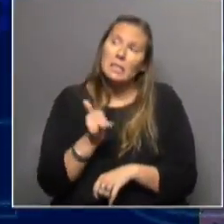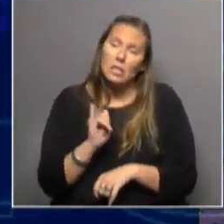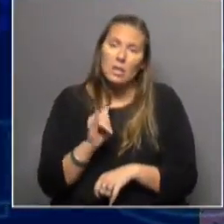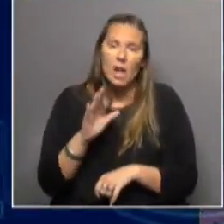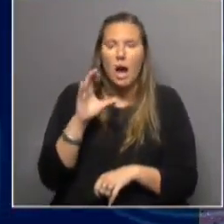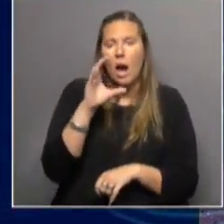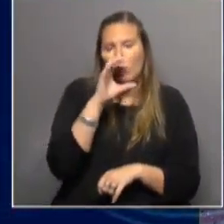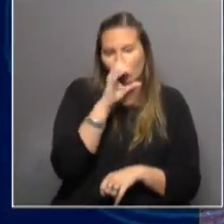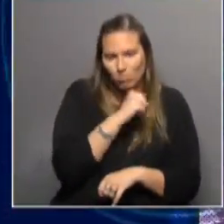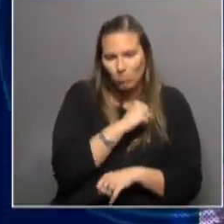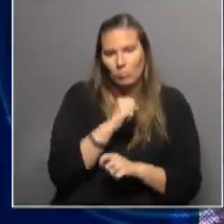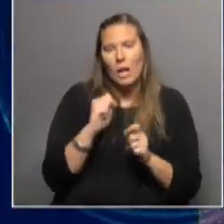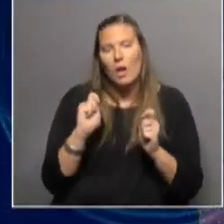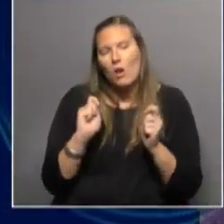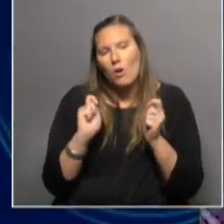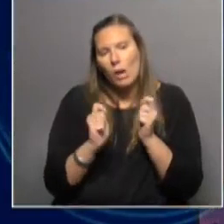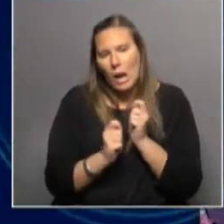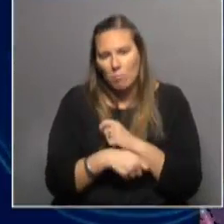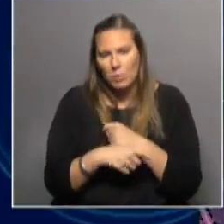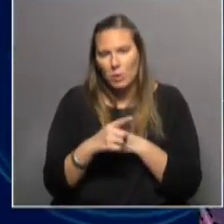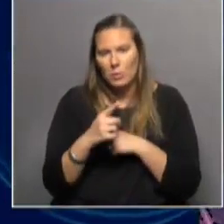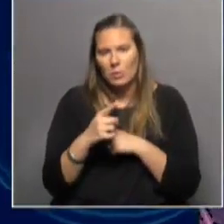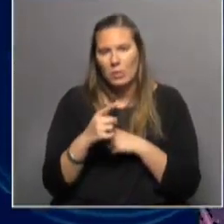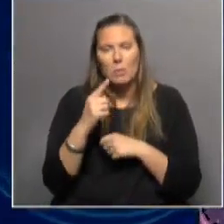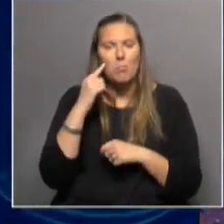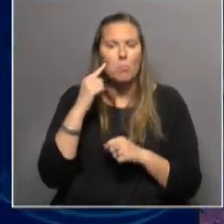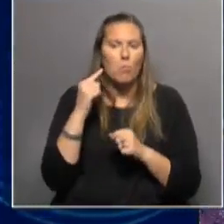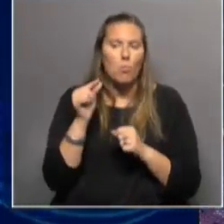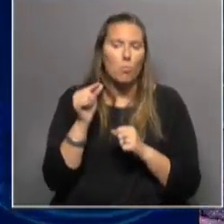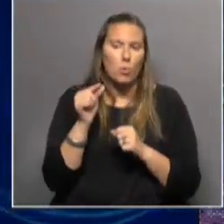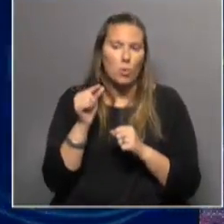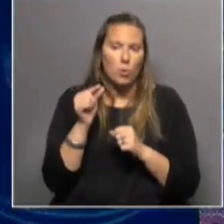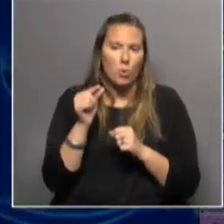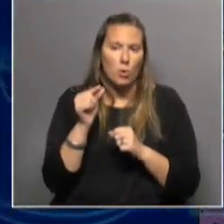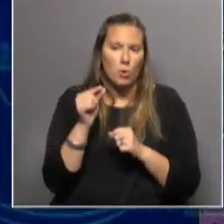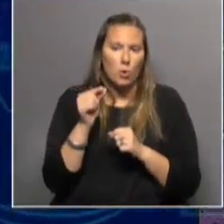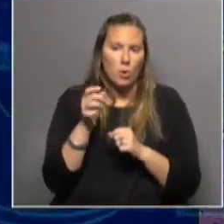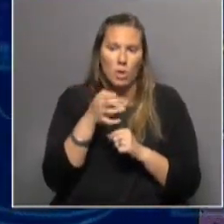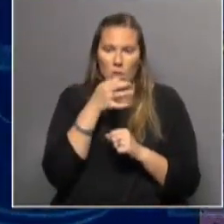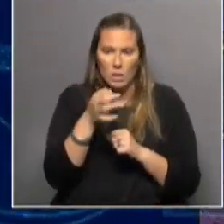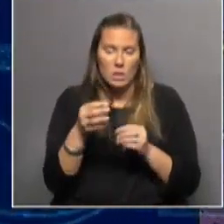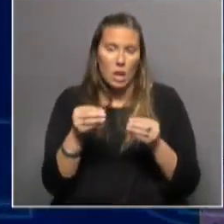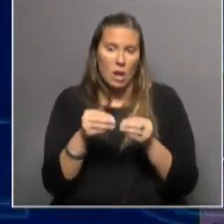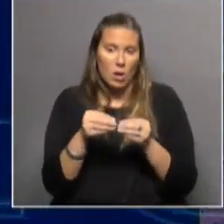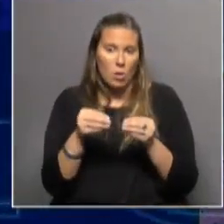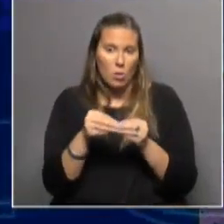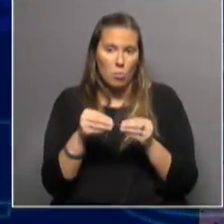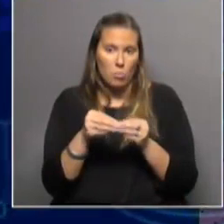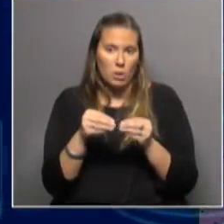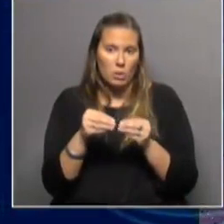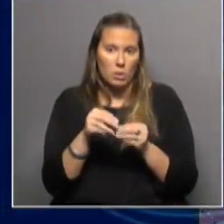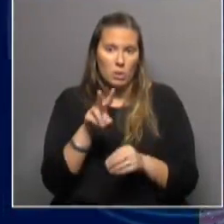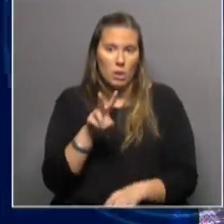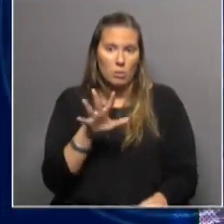resistencias a los cambios y tomando un poquito lo que decía la compañera de la